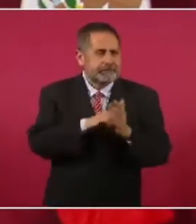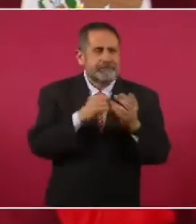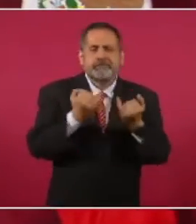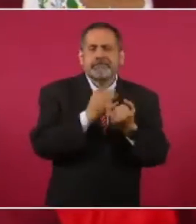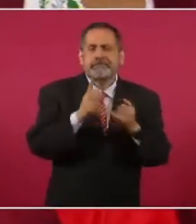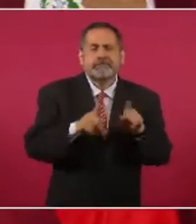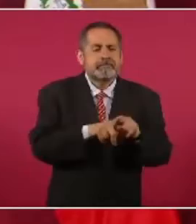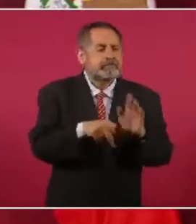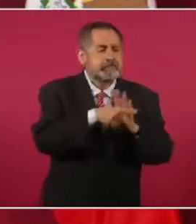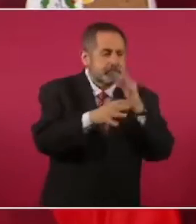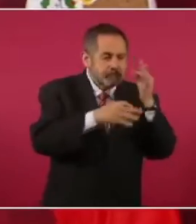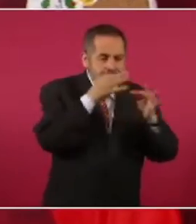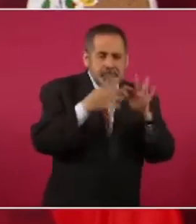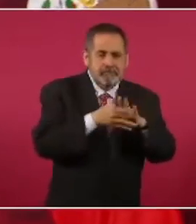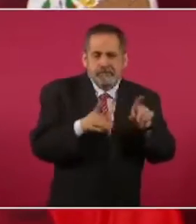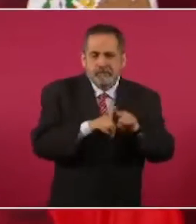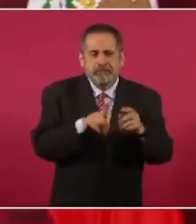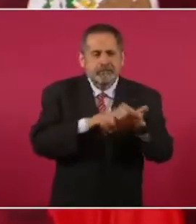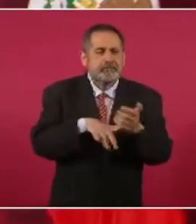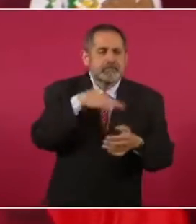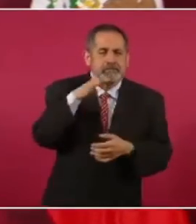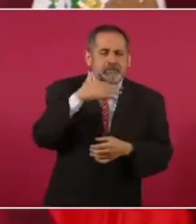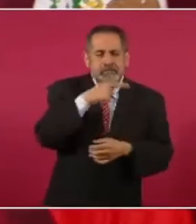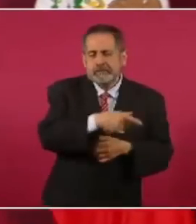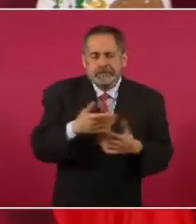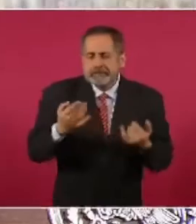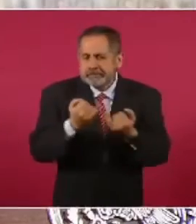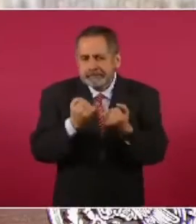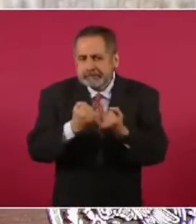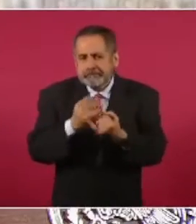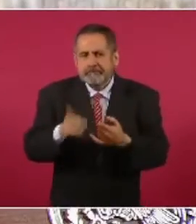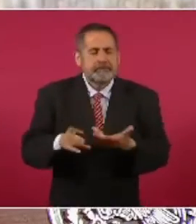periodismo y de la corrupción,